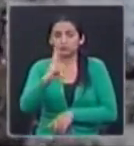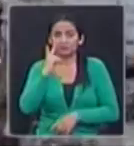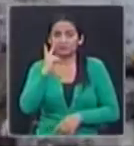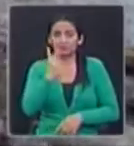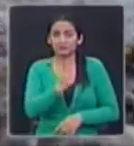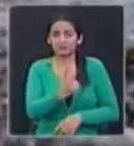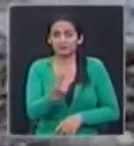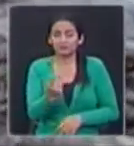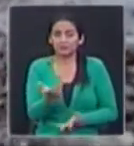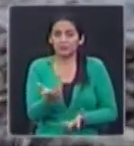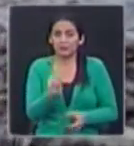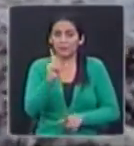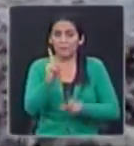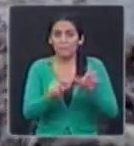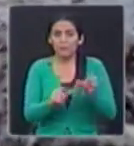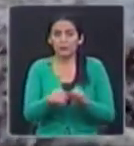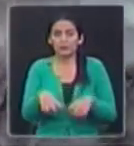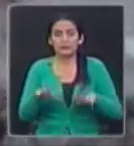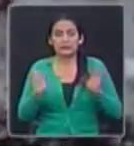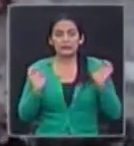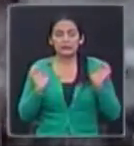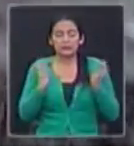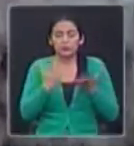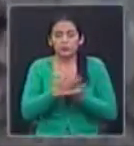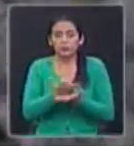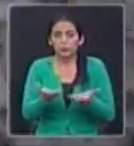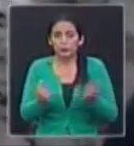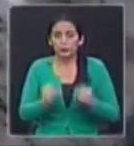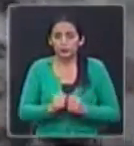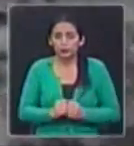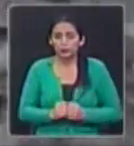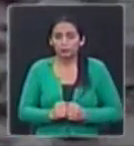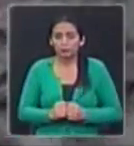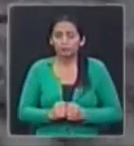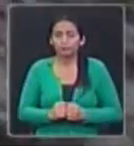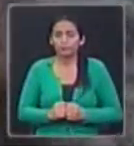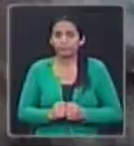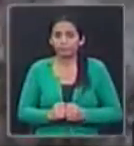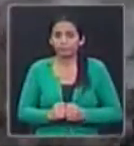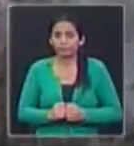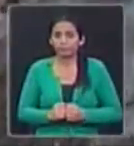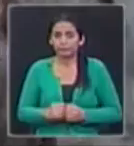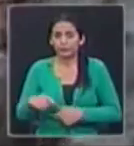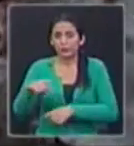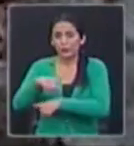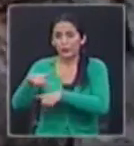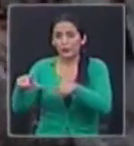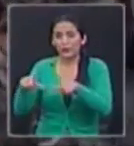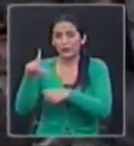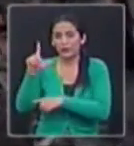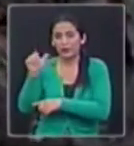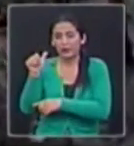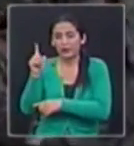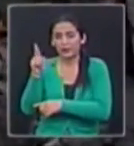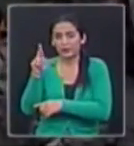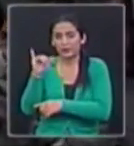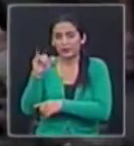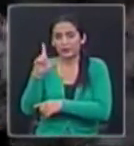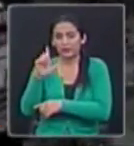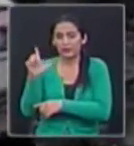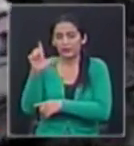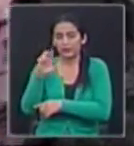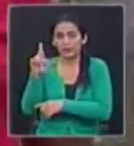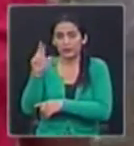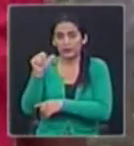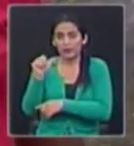impidiendo que los moradores de la cooperativa María Auxiliadora de la Flor por el sector de la Ladrillera al noroeste de Guayaquil puedan salir de